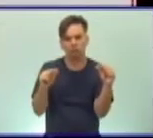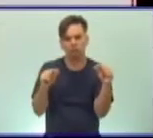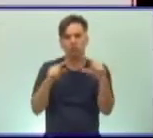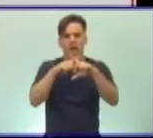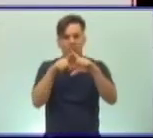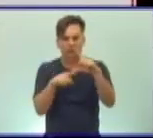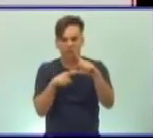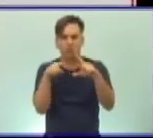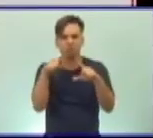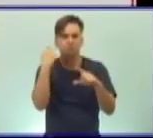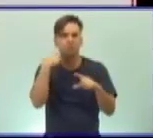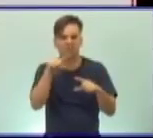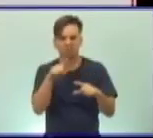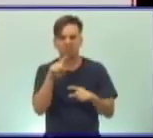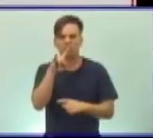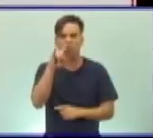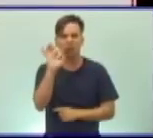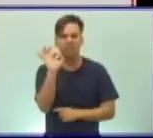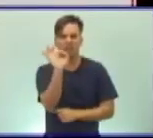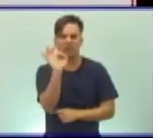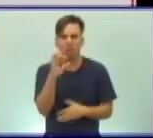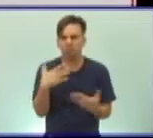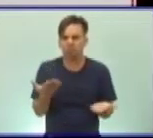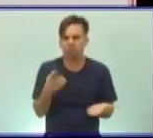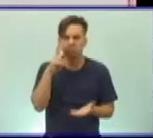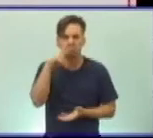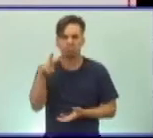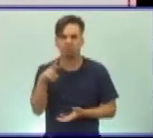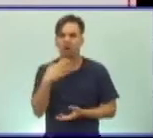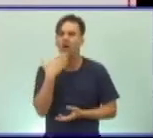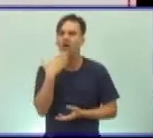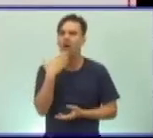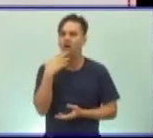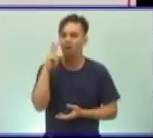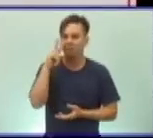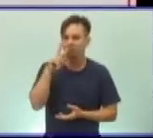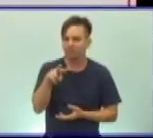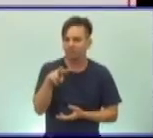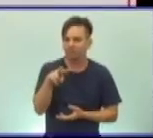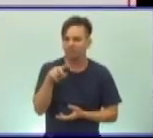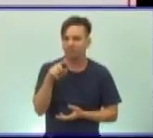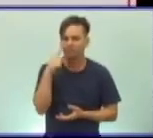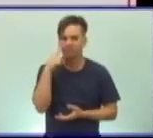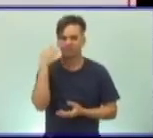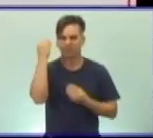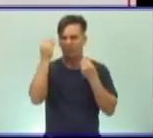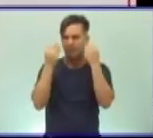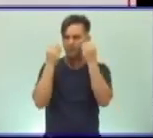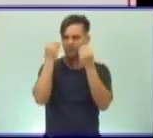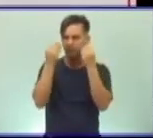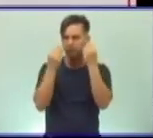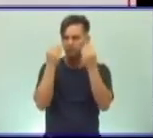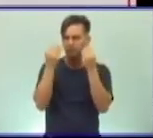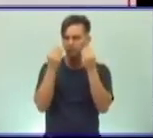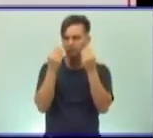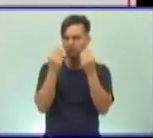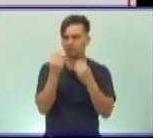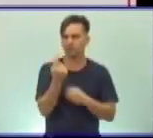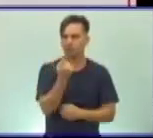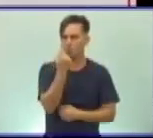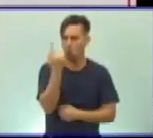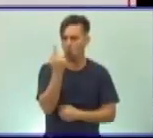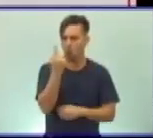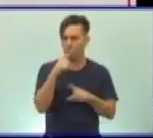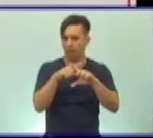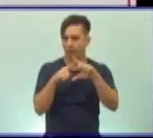también fuera de 90 grados. Pero como somos buenos observadores, nos damos cuenta que existe un ángulo que es